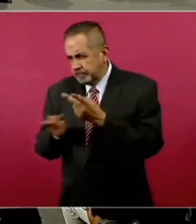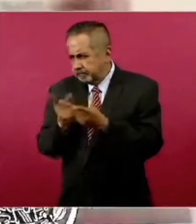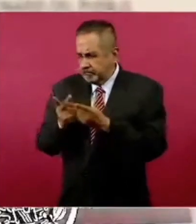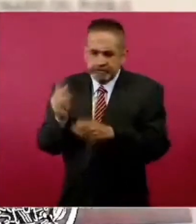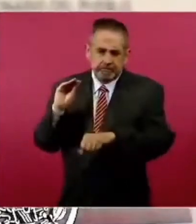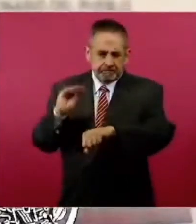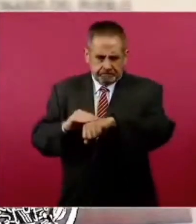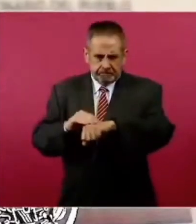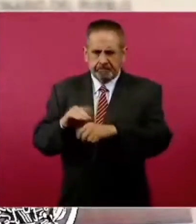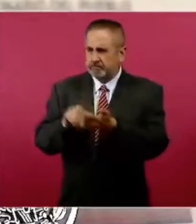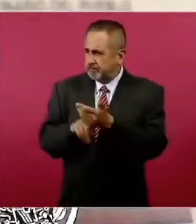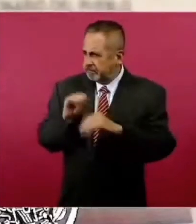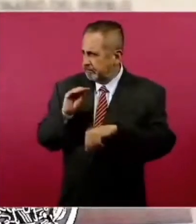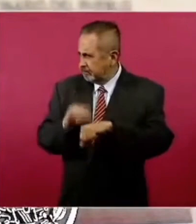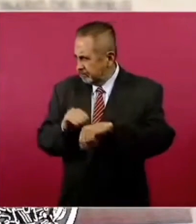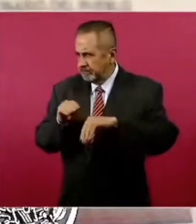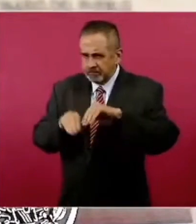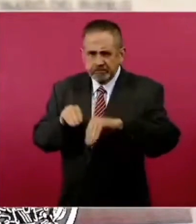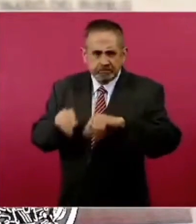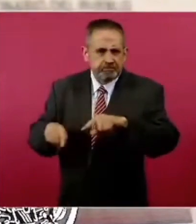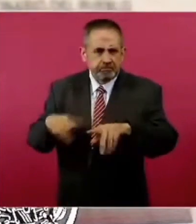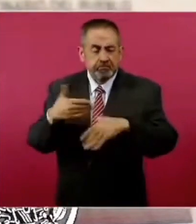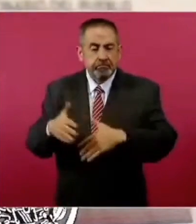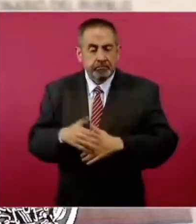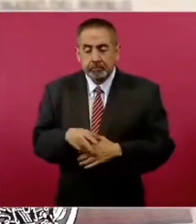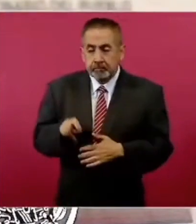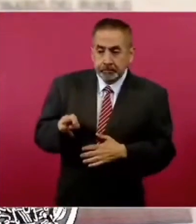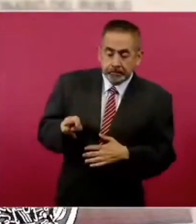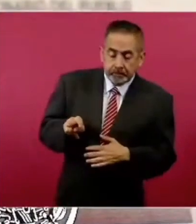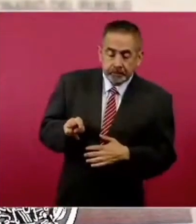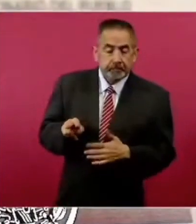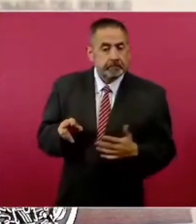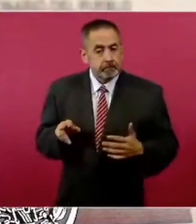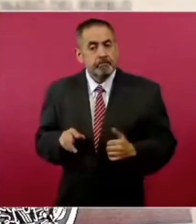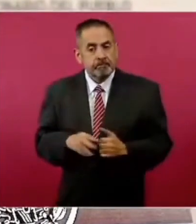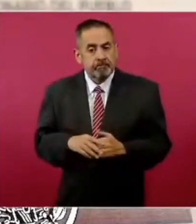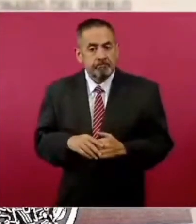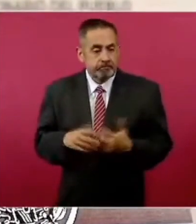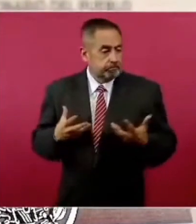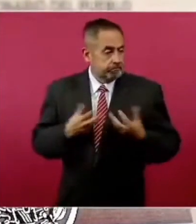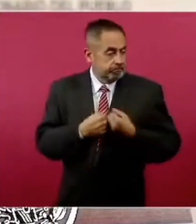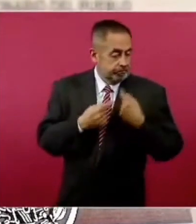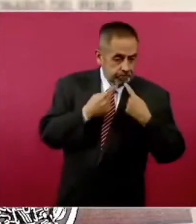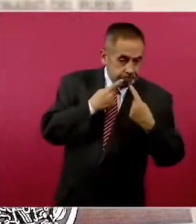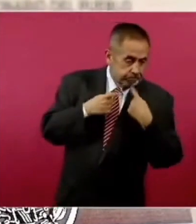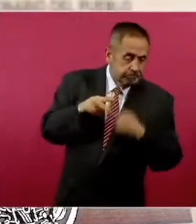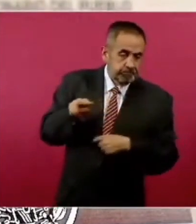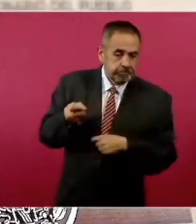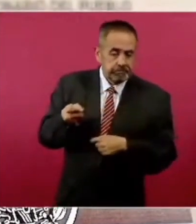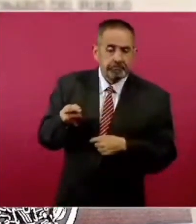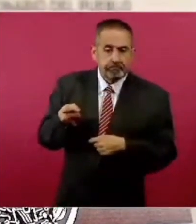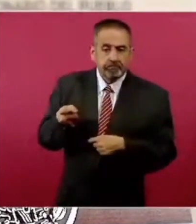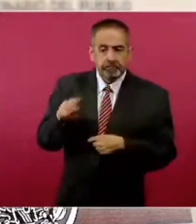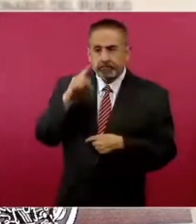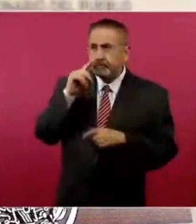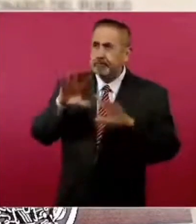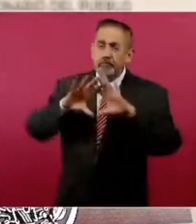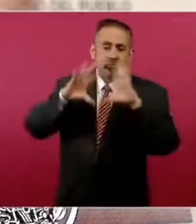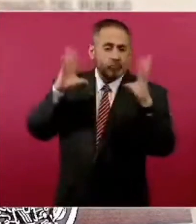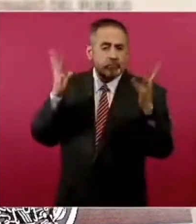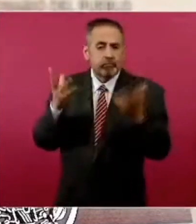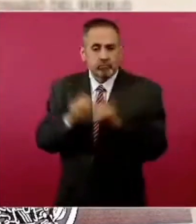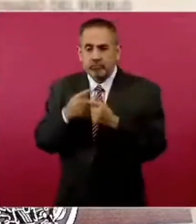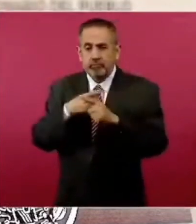implementación del programa se miraron miramos con ellos juntos del techo al piso